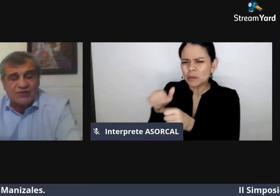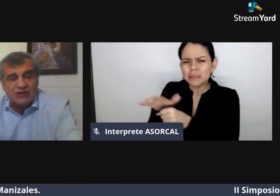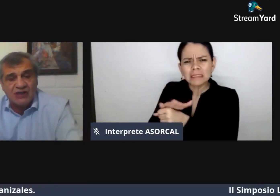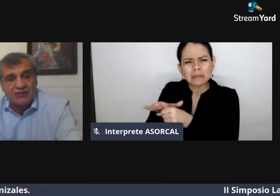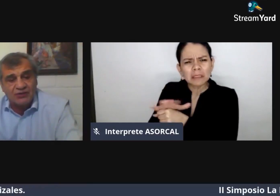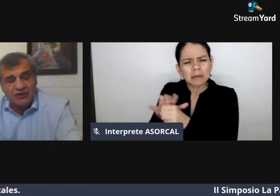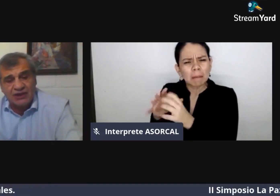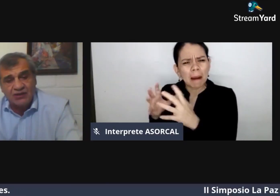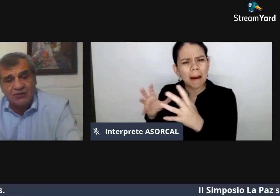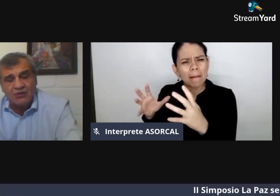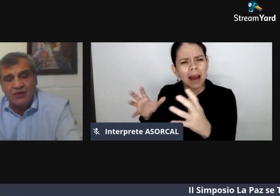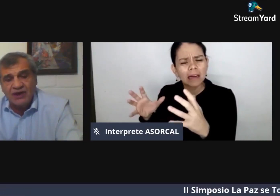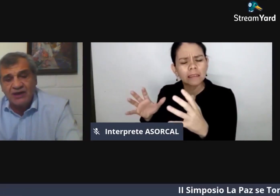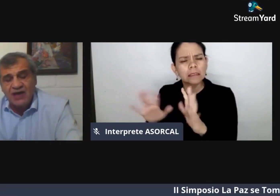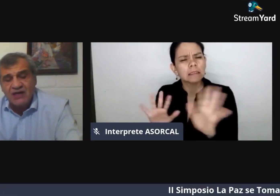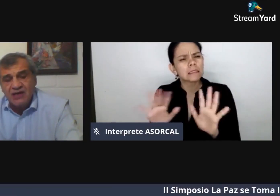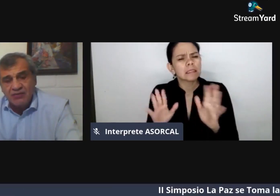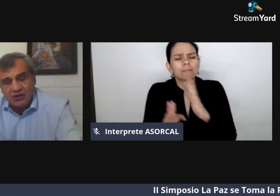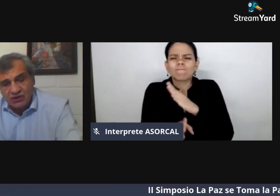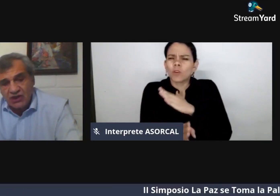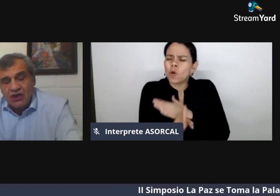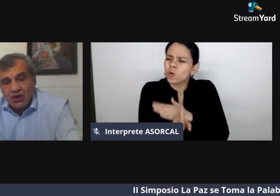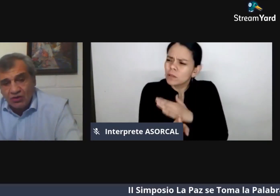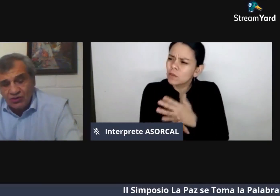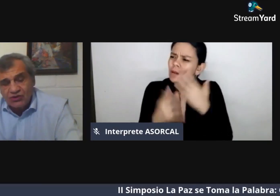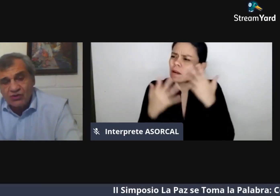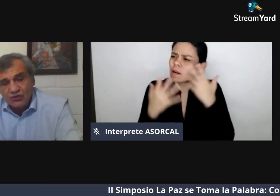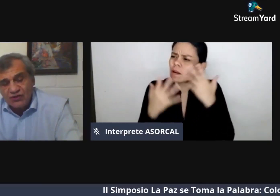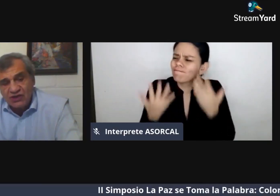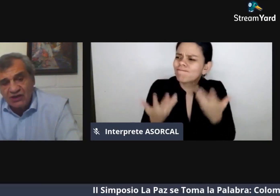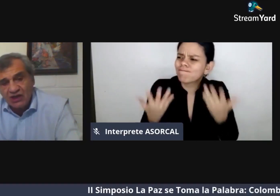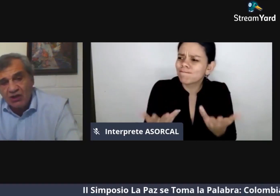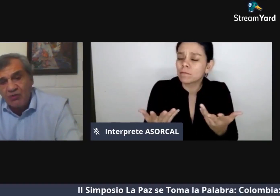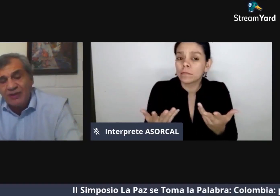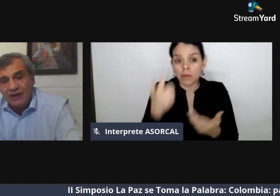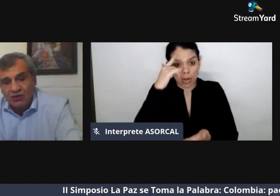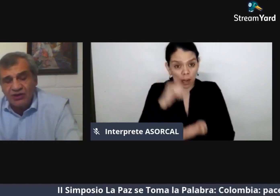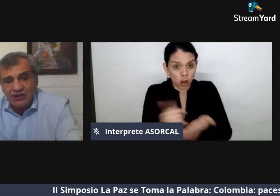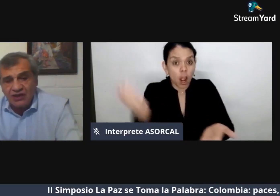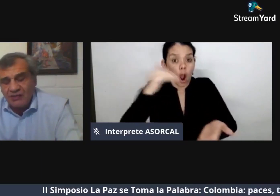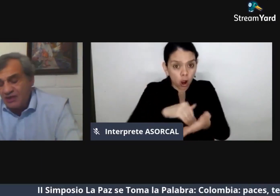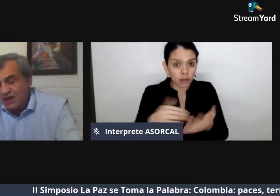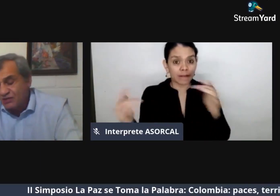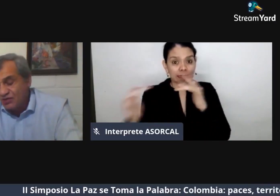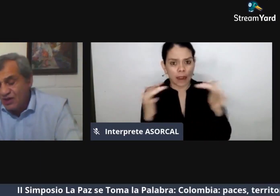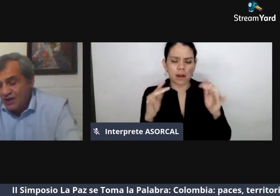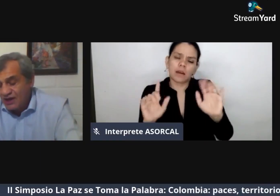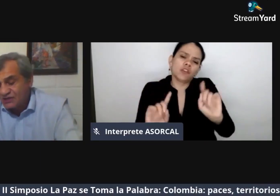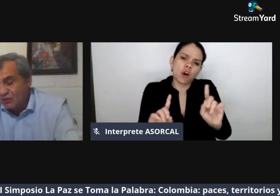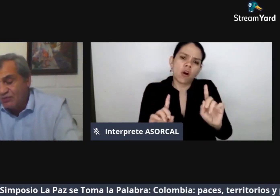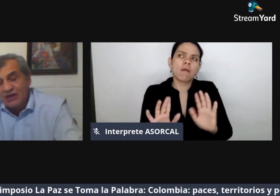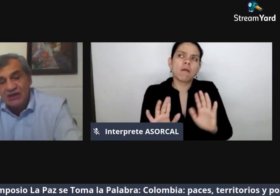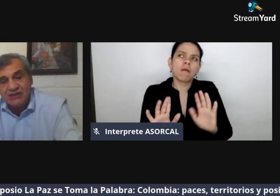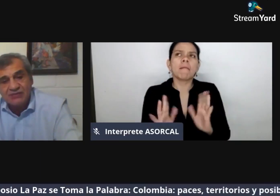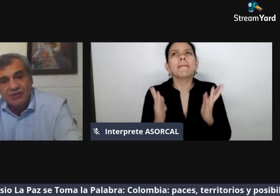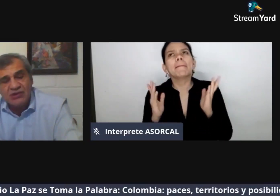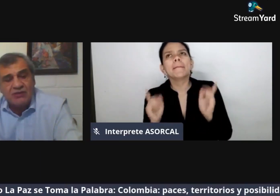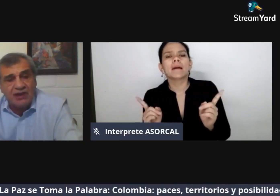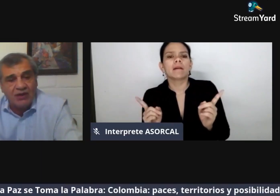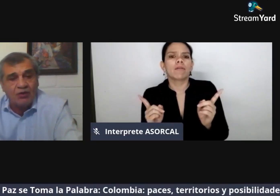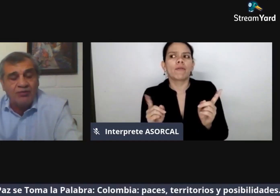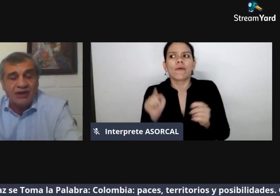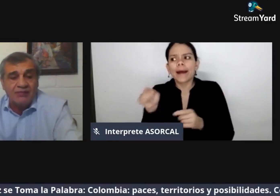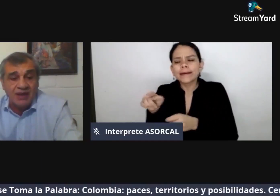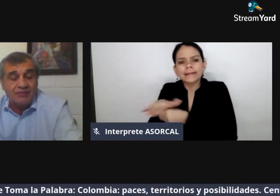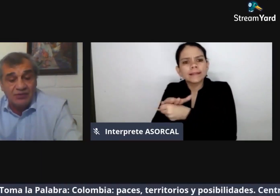condición suficiente para originar una nueva guerra, pero sí condición suficiente como para no ir caminando hacia un país